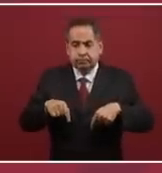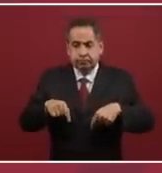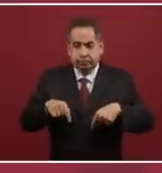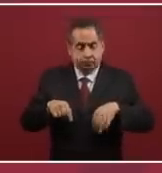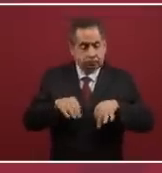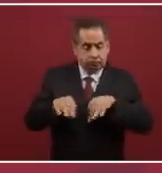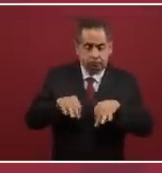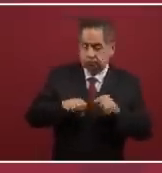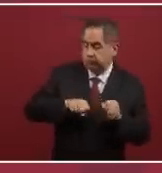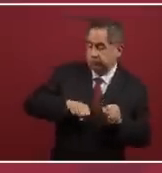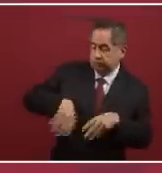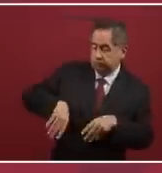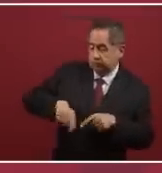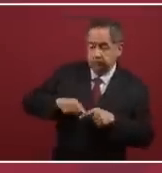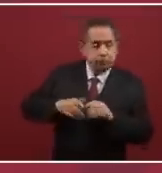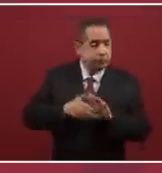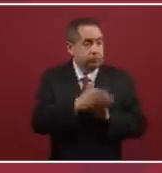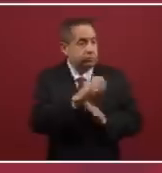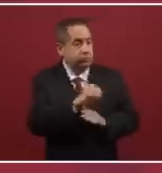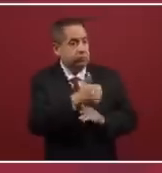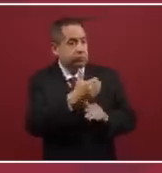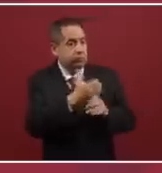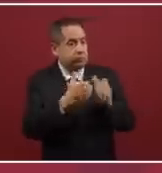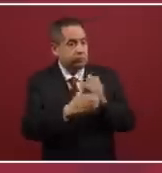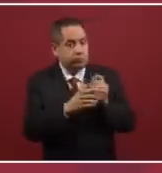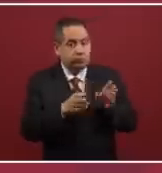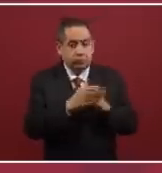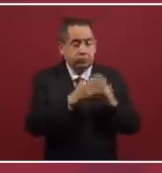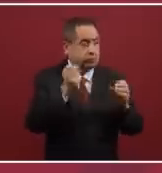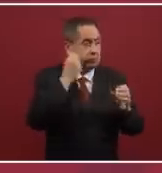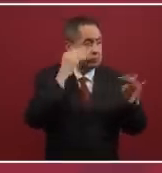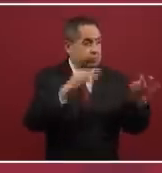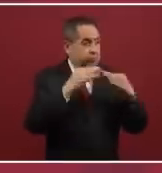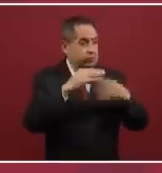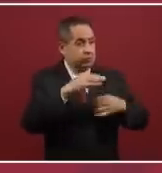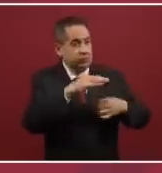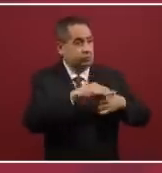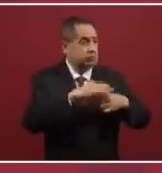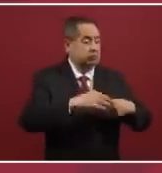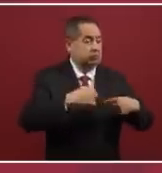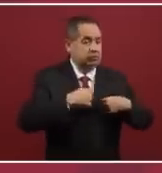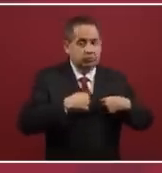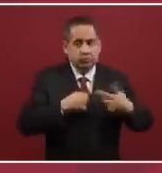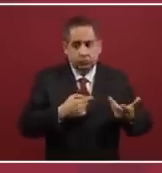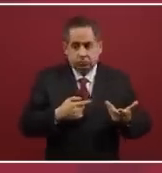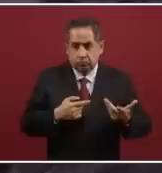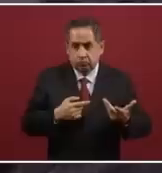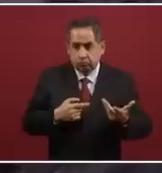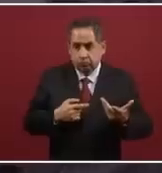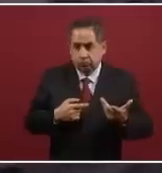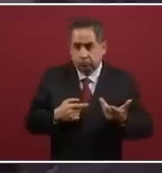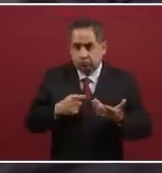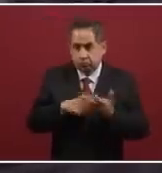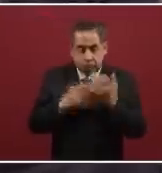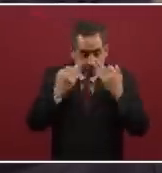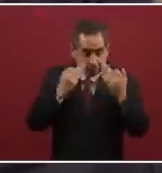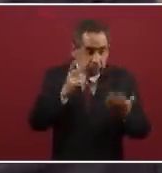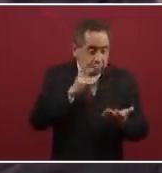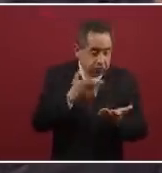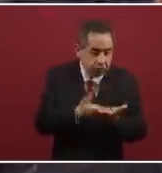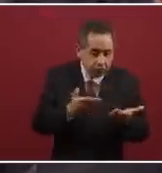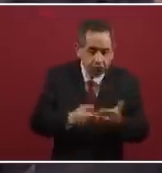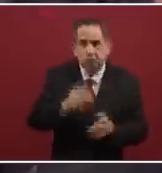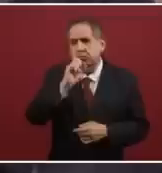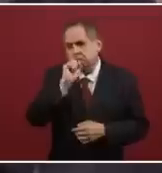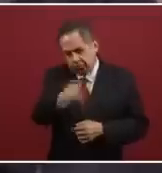el trabajo para dedicarse a hacer campaña, es algo demostrable, pues también